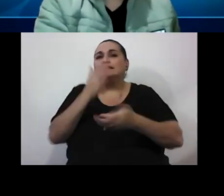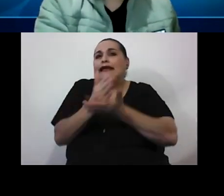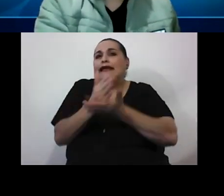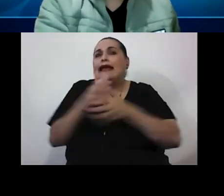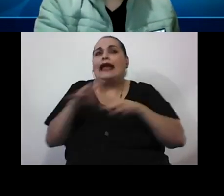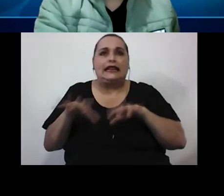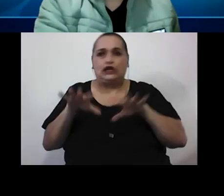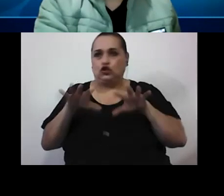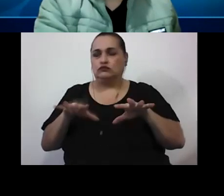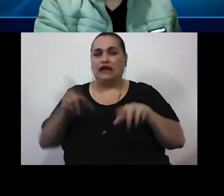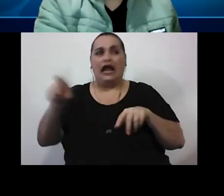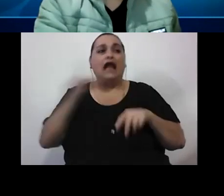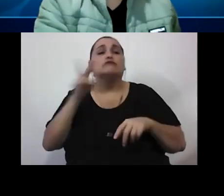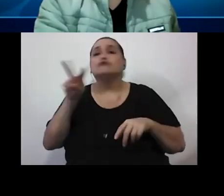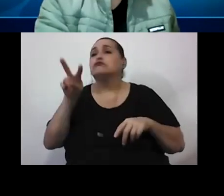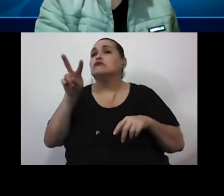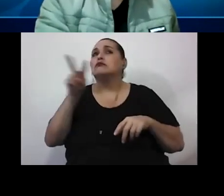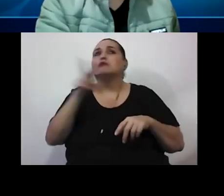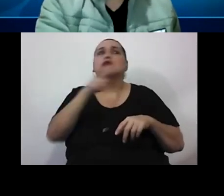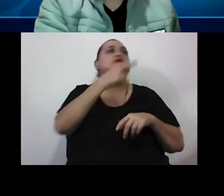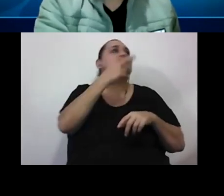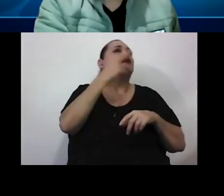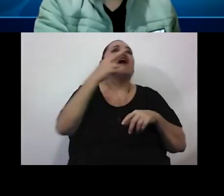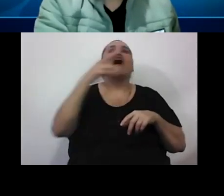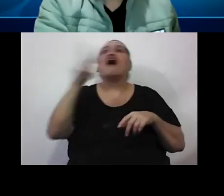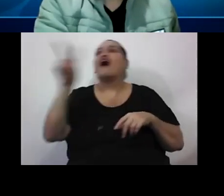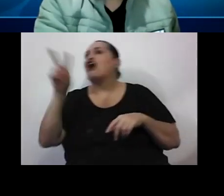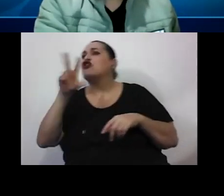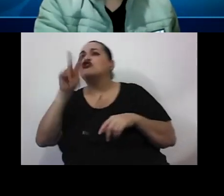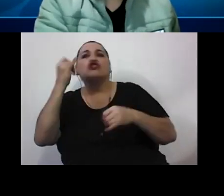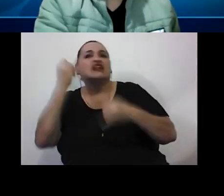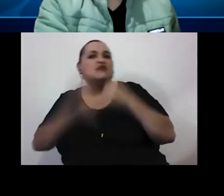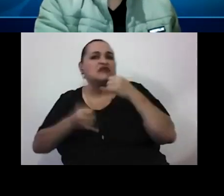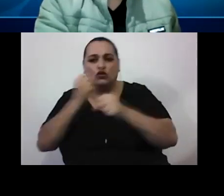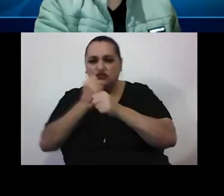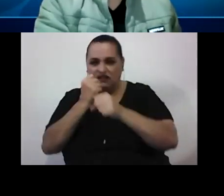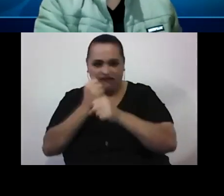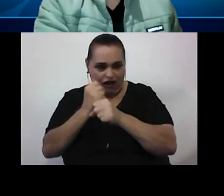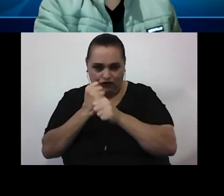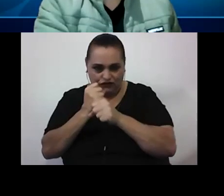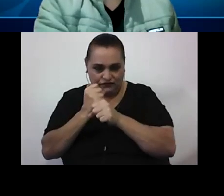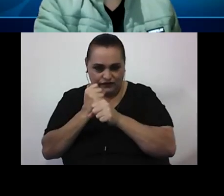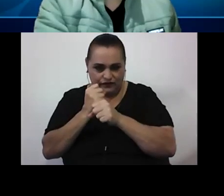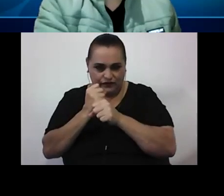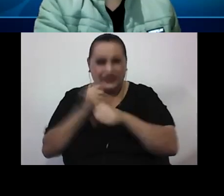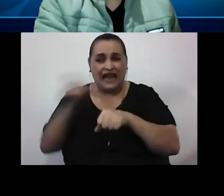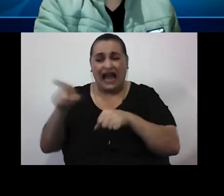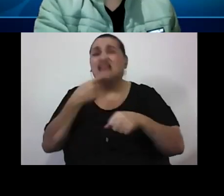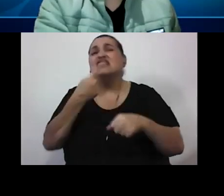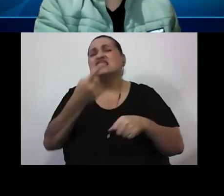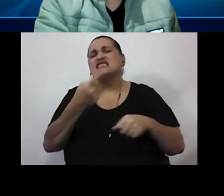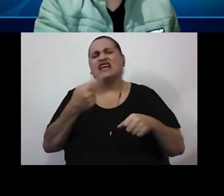con facilidad, no termina a tiempo las asignaciones y expresa que se